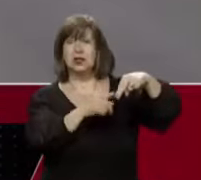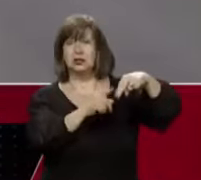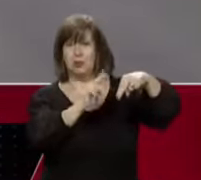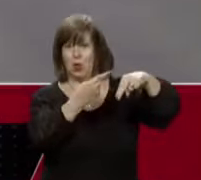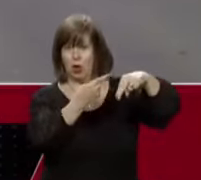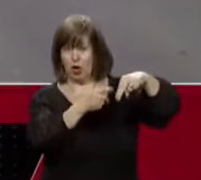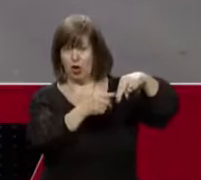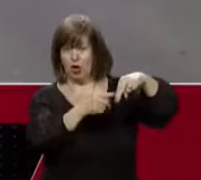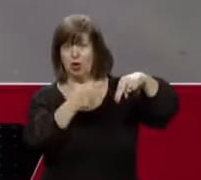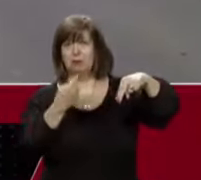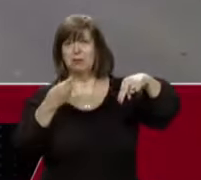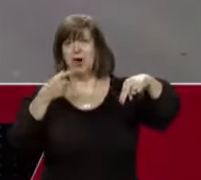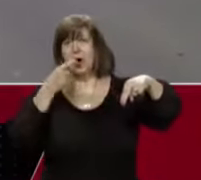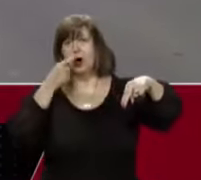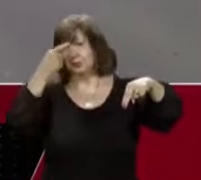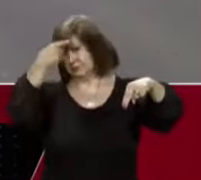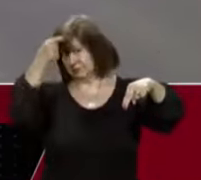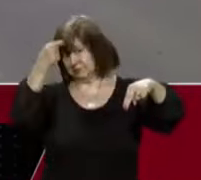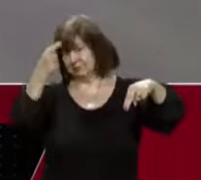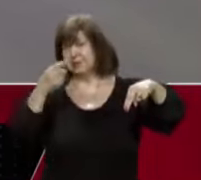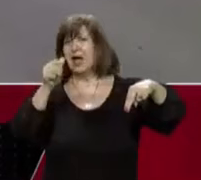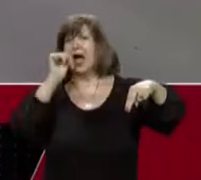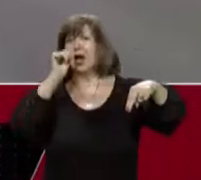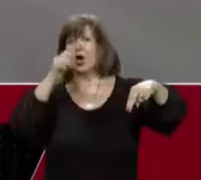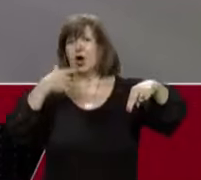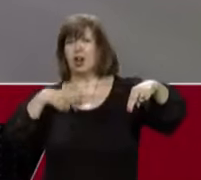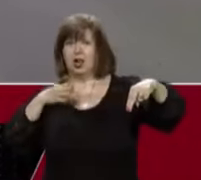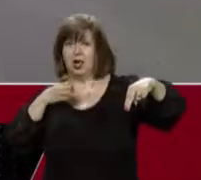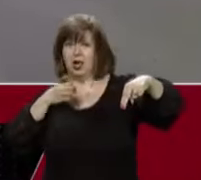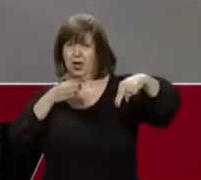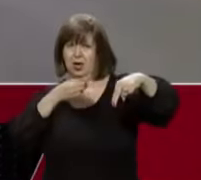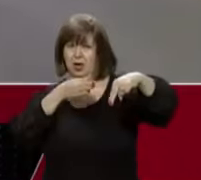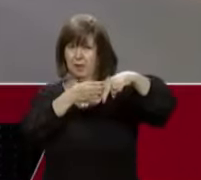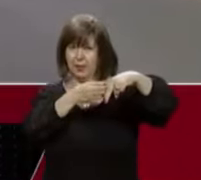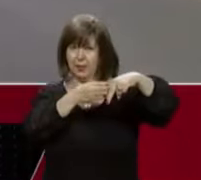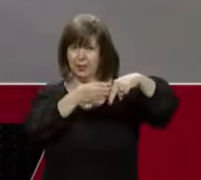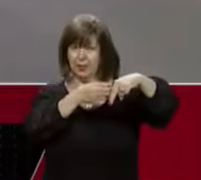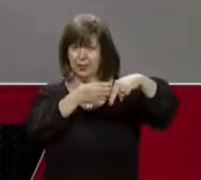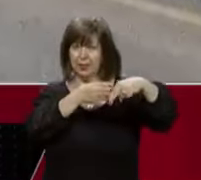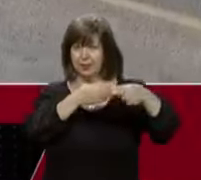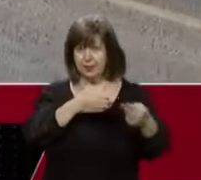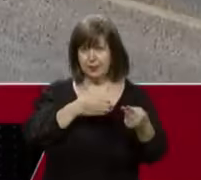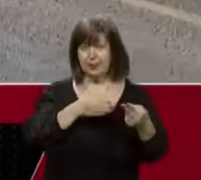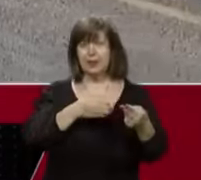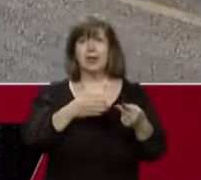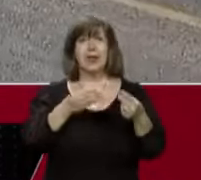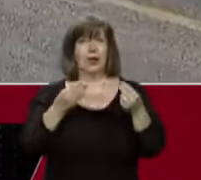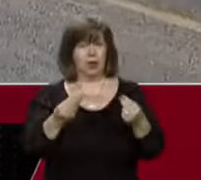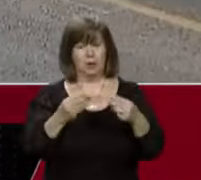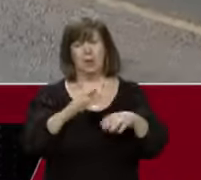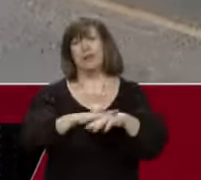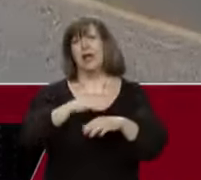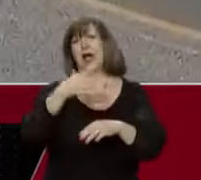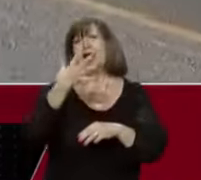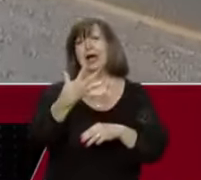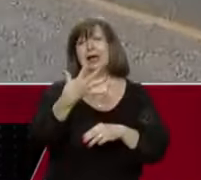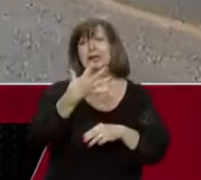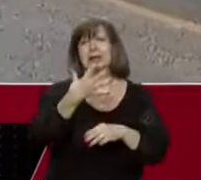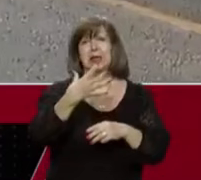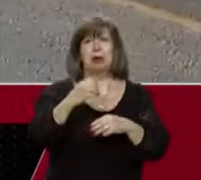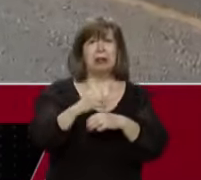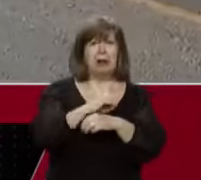muchas veces encima de lo permitido para conducir en los caminos de la provincia de Mendoza. Resulta que cerca de las 5:50